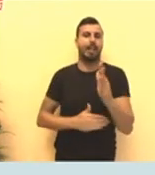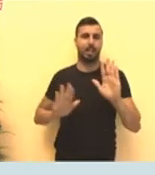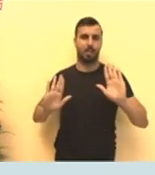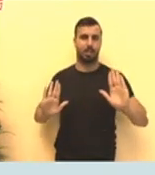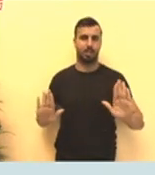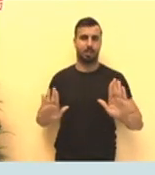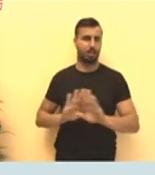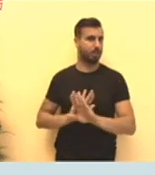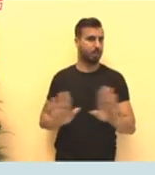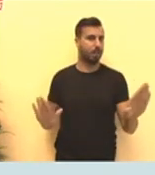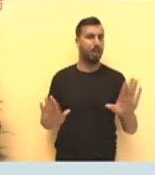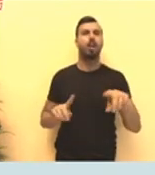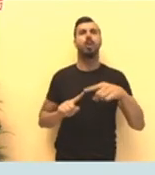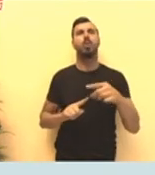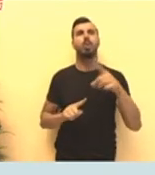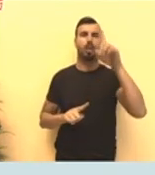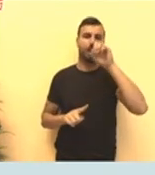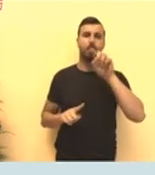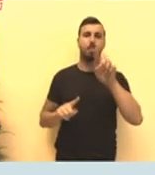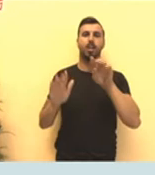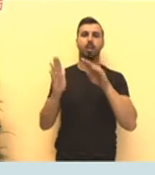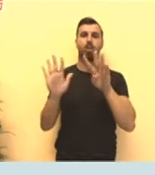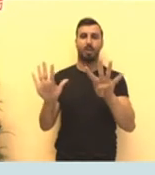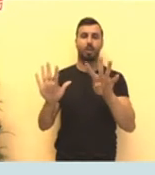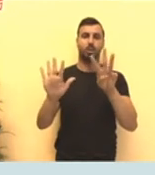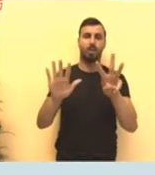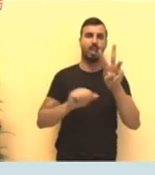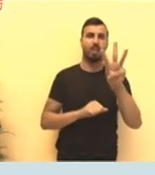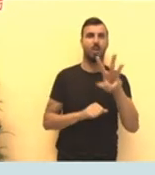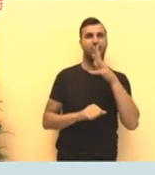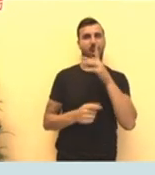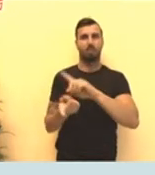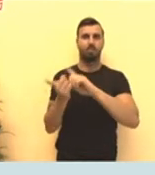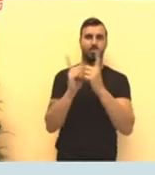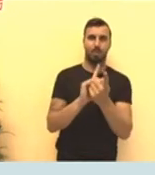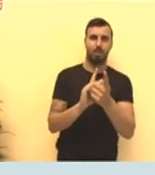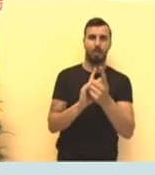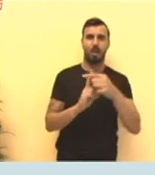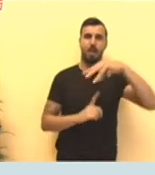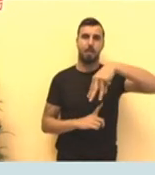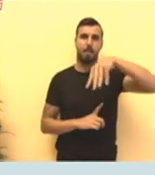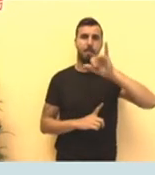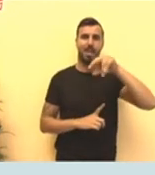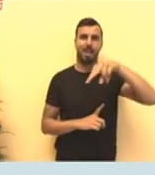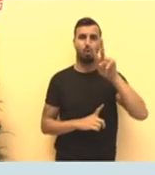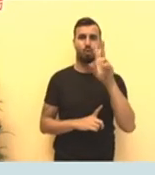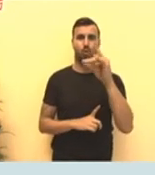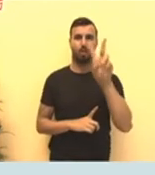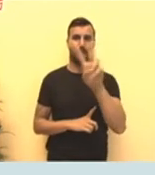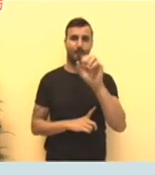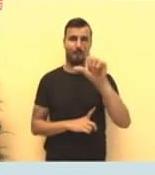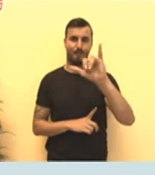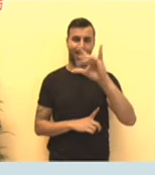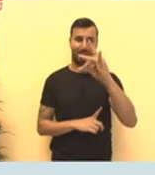En el 82, con la LISMI, pasamos a ser minusválidos, menos válidos. Pasa, por favor. En